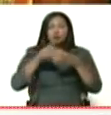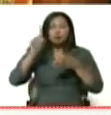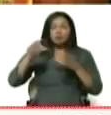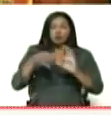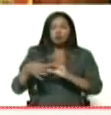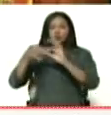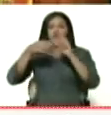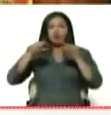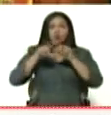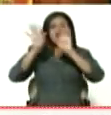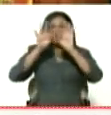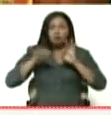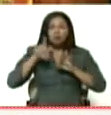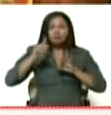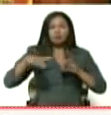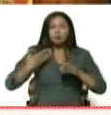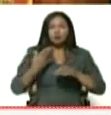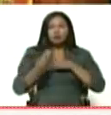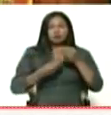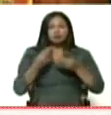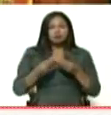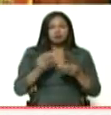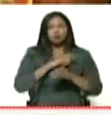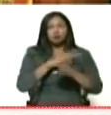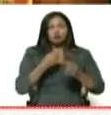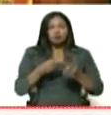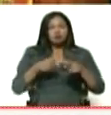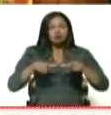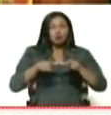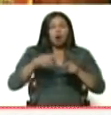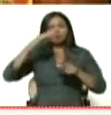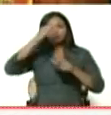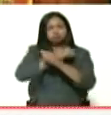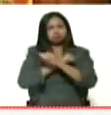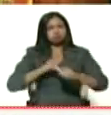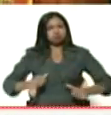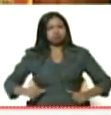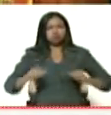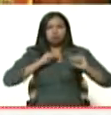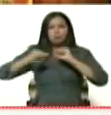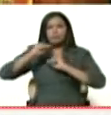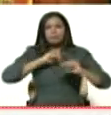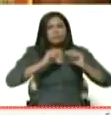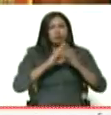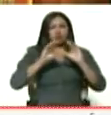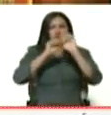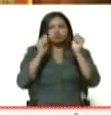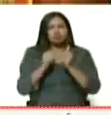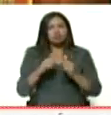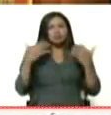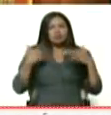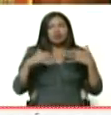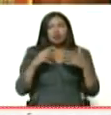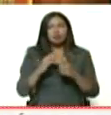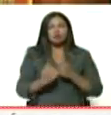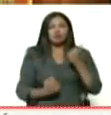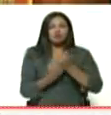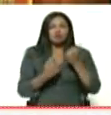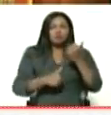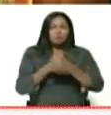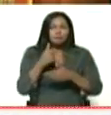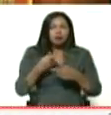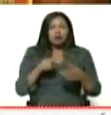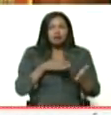cívico-militar nuestra Fuerza Armada Nacional Bolivariana despliegue todos los sistemas de armas reforzados